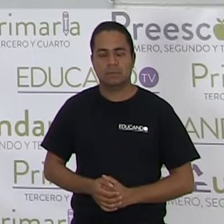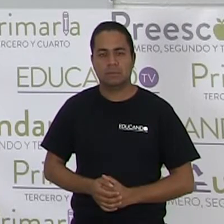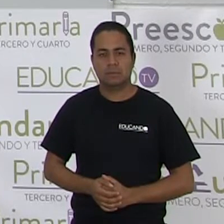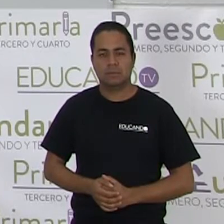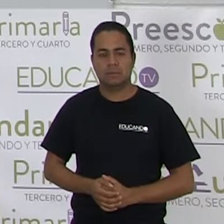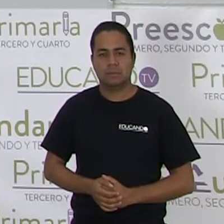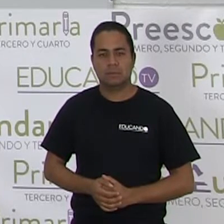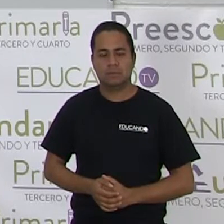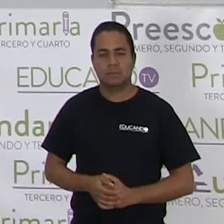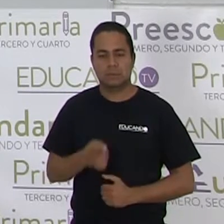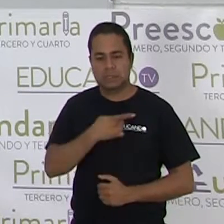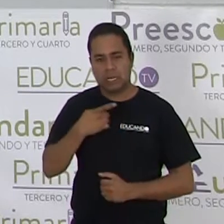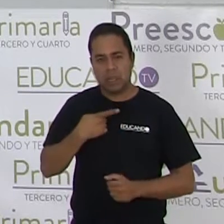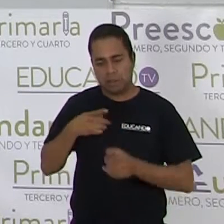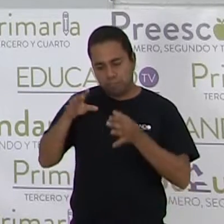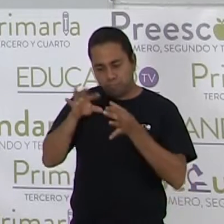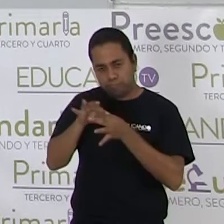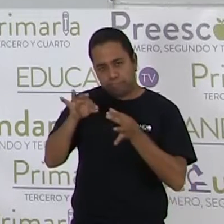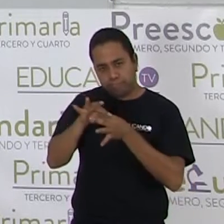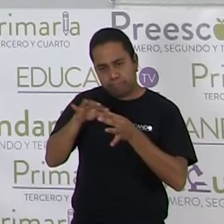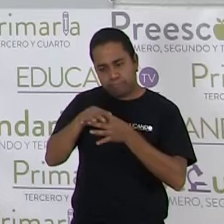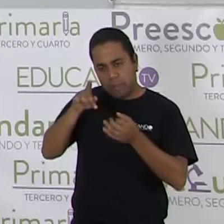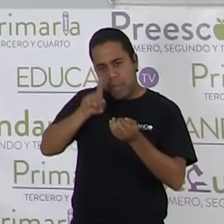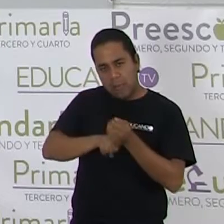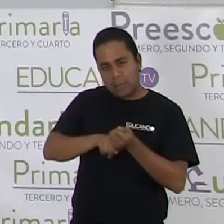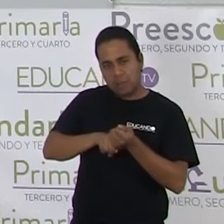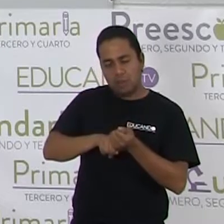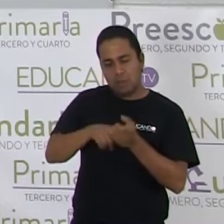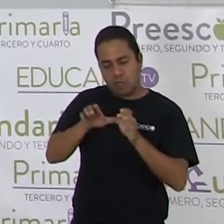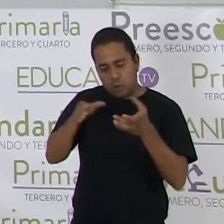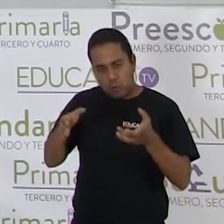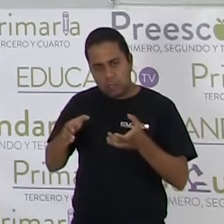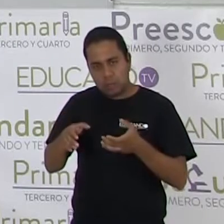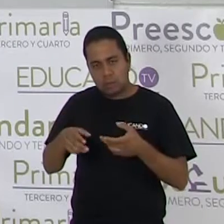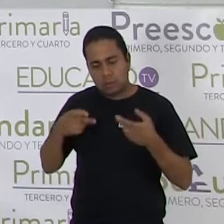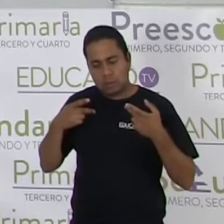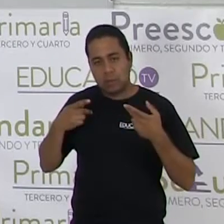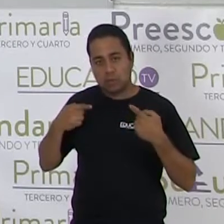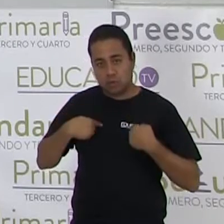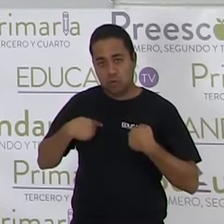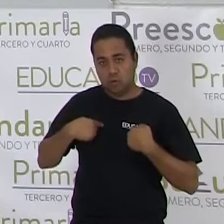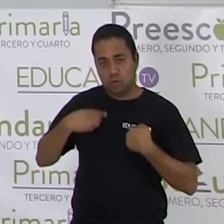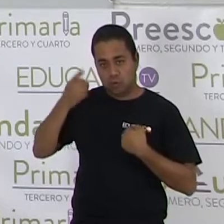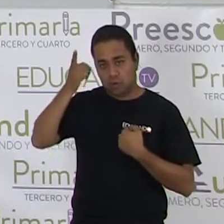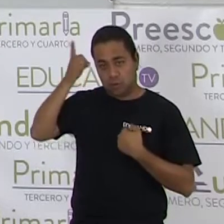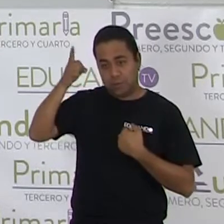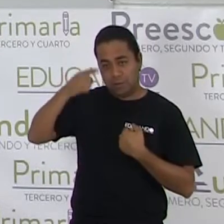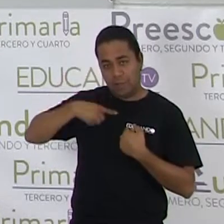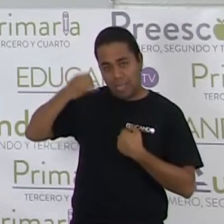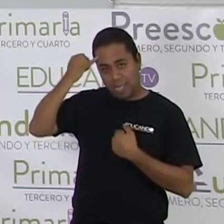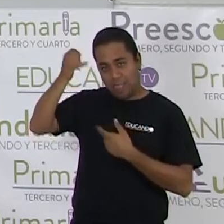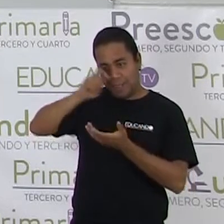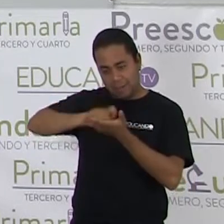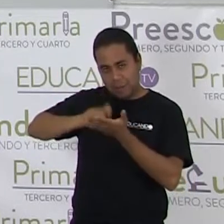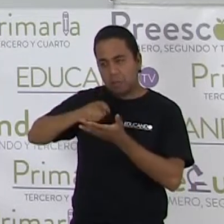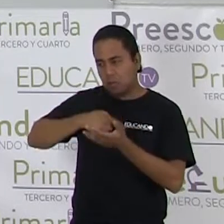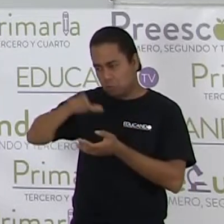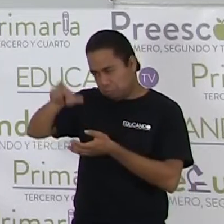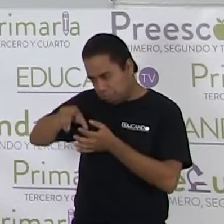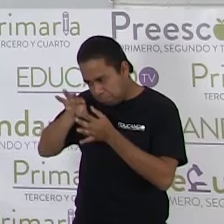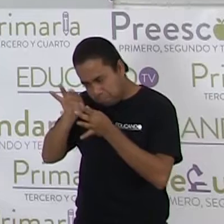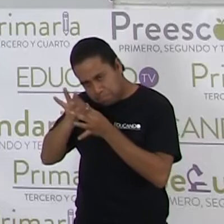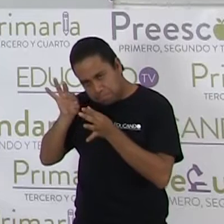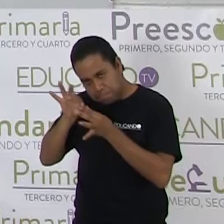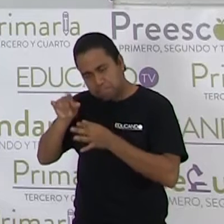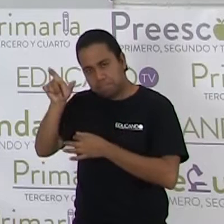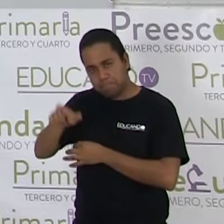una descripción dentro de la narrativa. El narrador los va a describir y la descripción